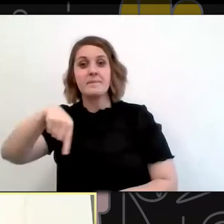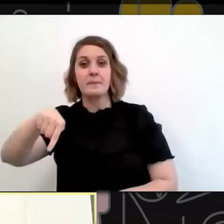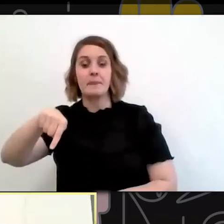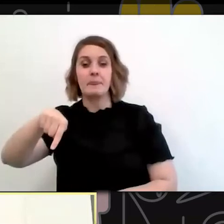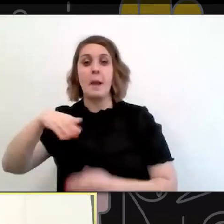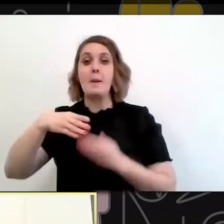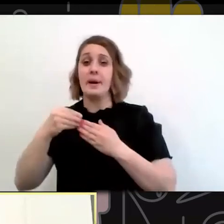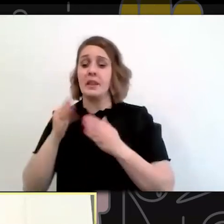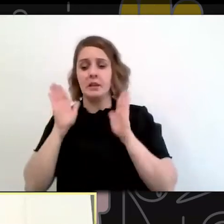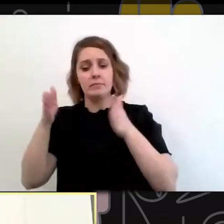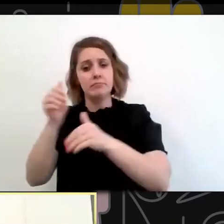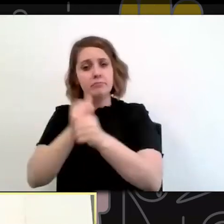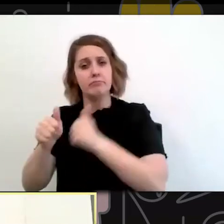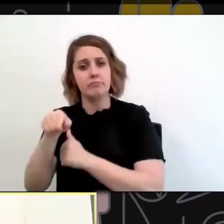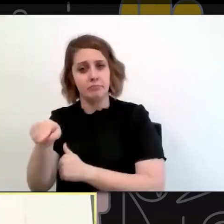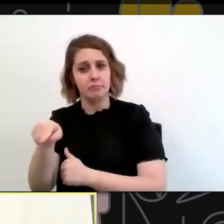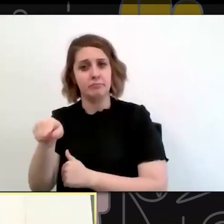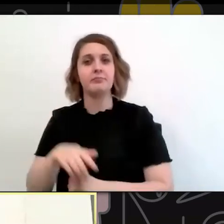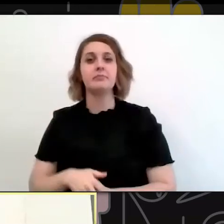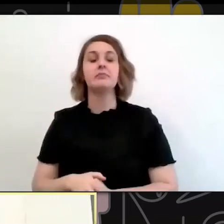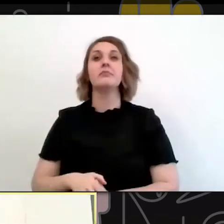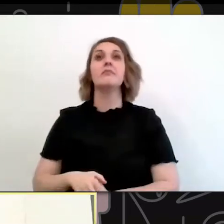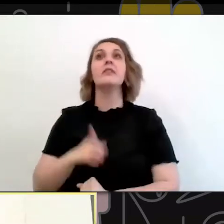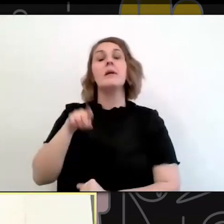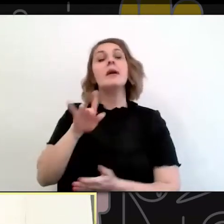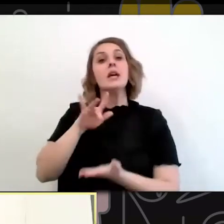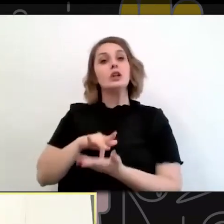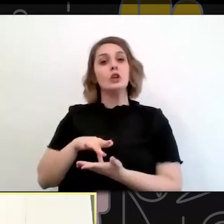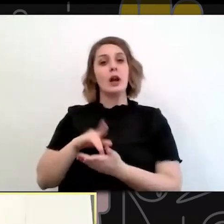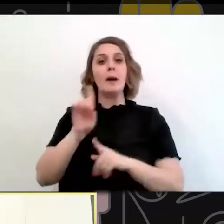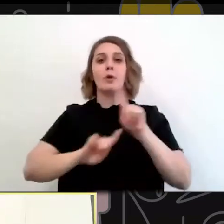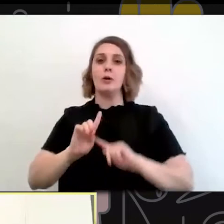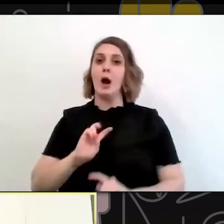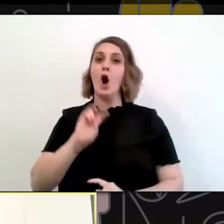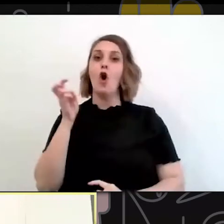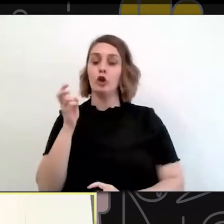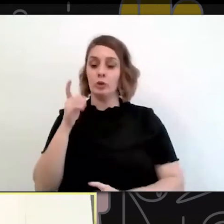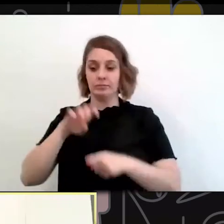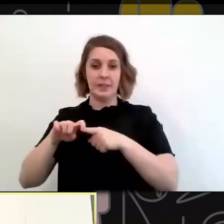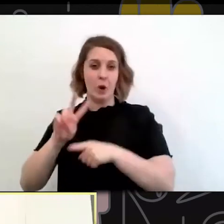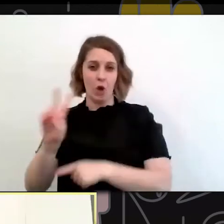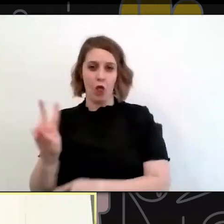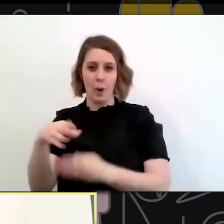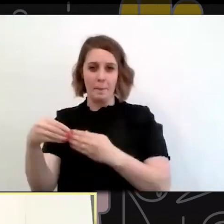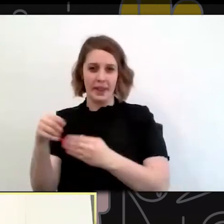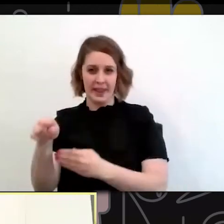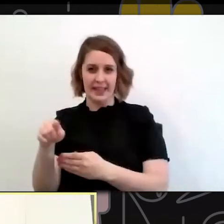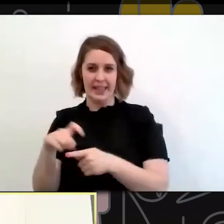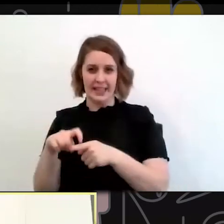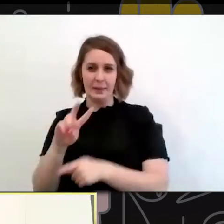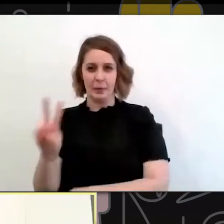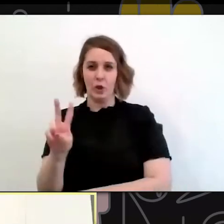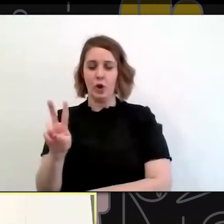estos pacientes. Y luego, bueno, encontramos también otro problema con los pacientes tipo 2, porque hablar de equidad